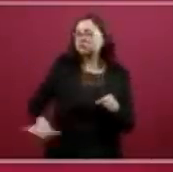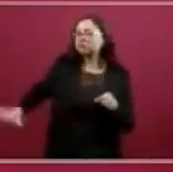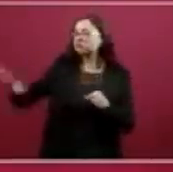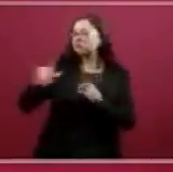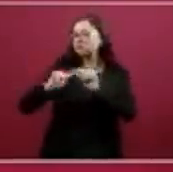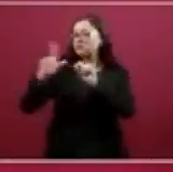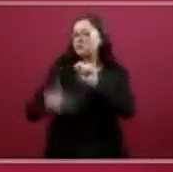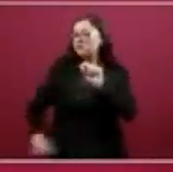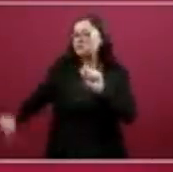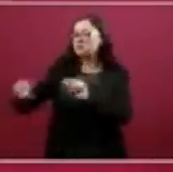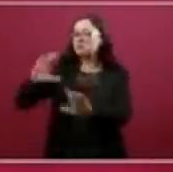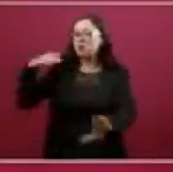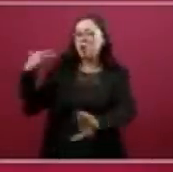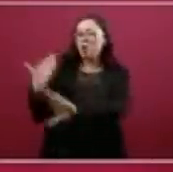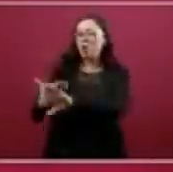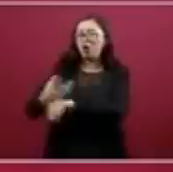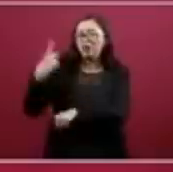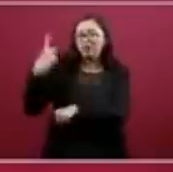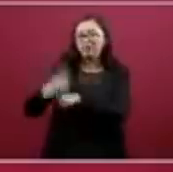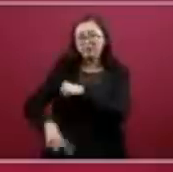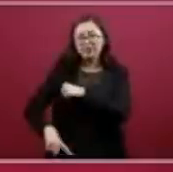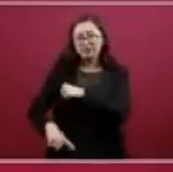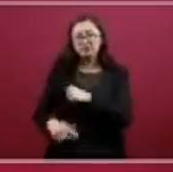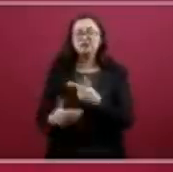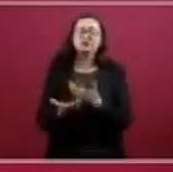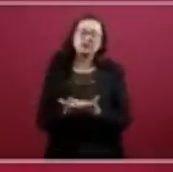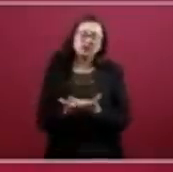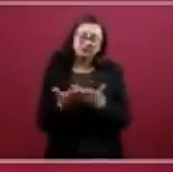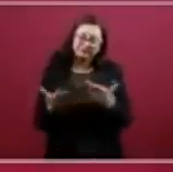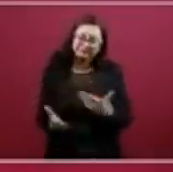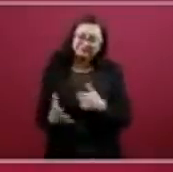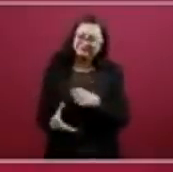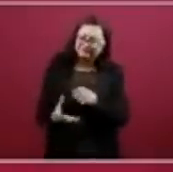pueblo. Entonces, eso es lo que estamos cambiando.